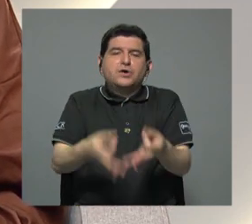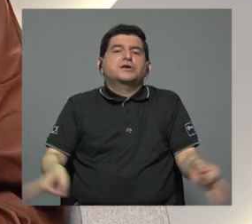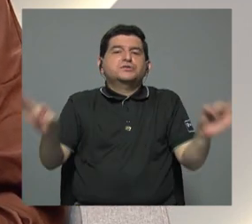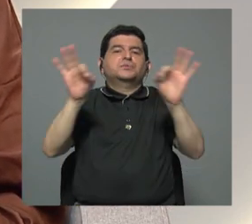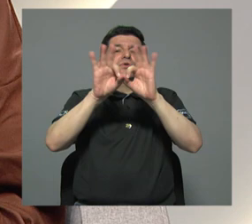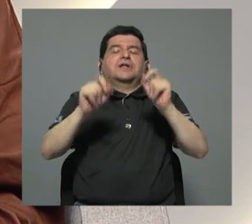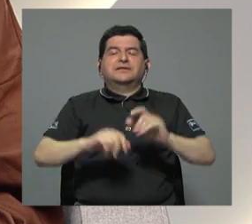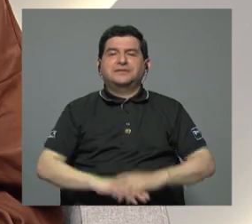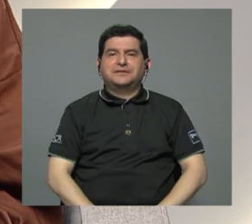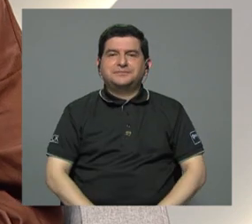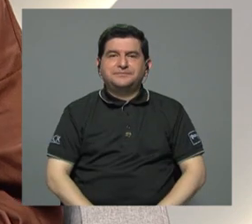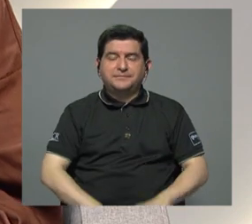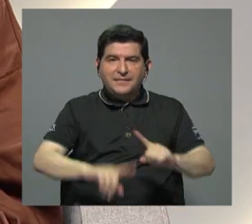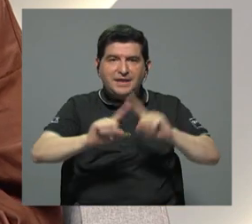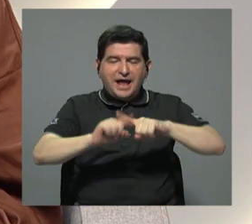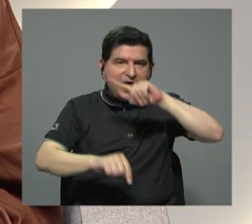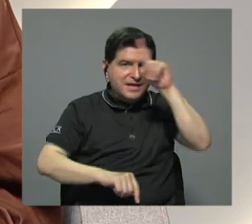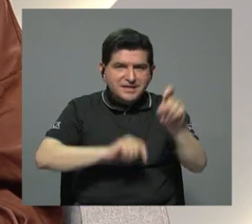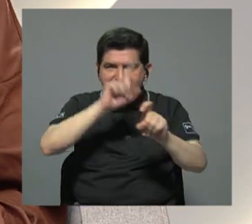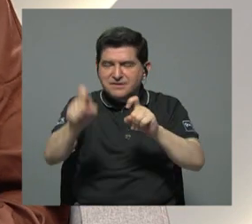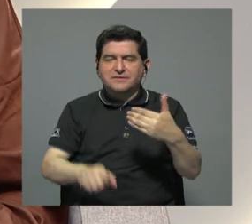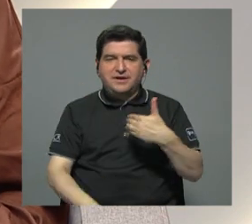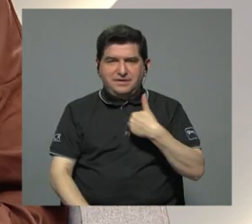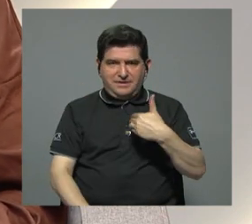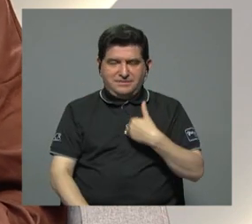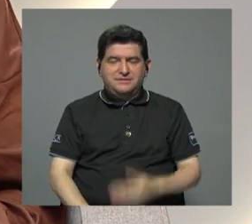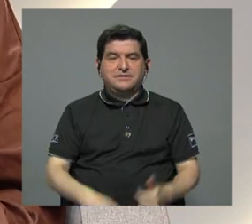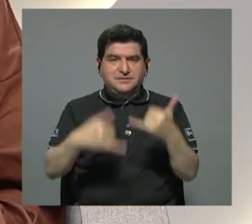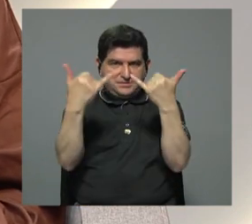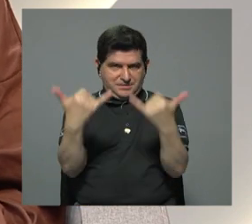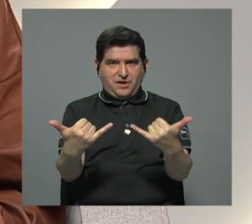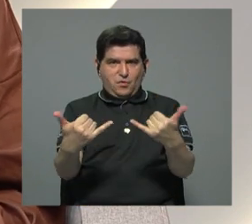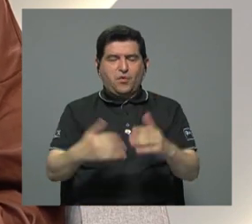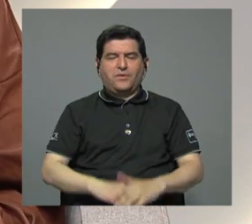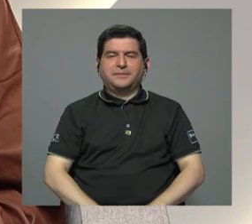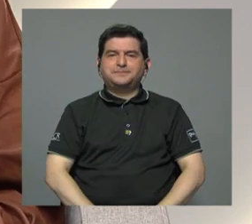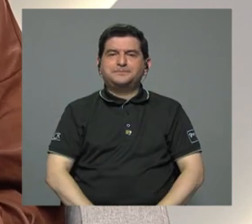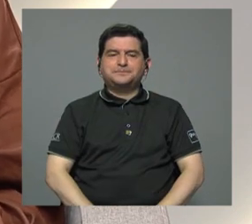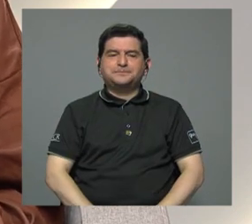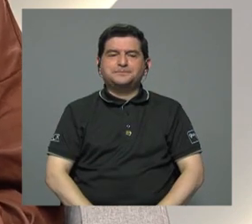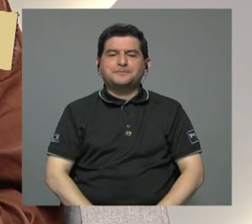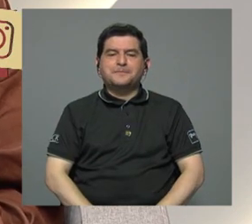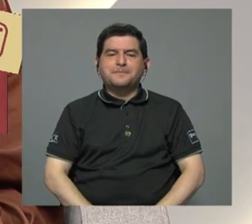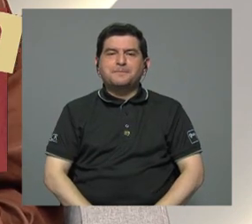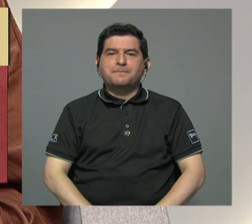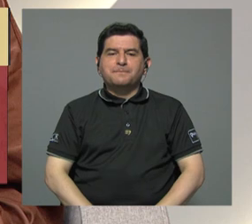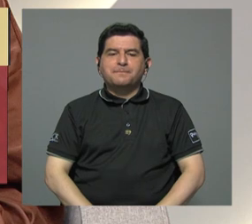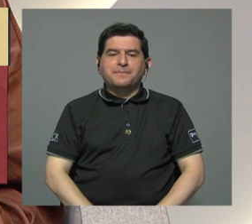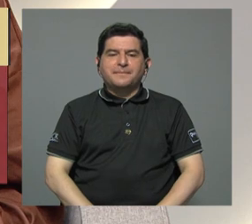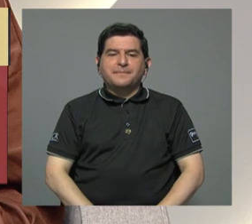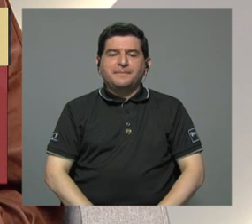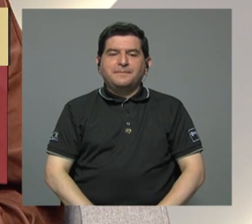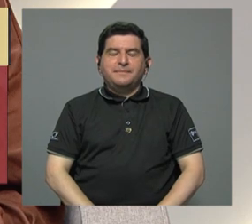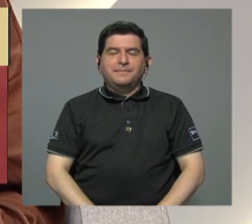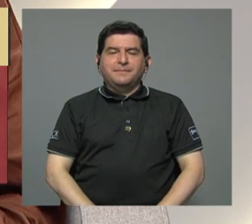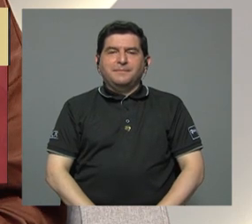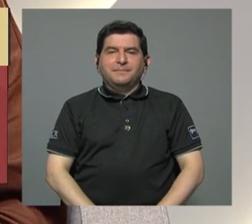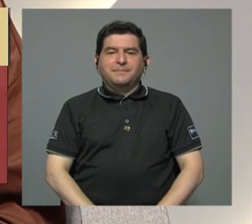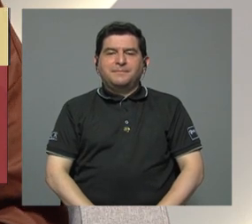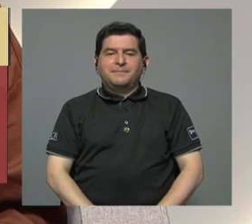porque hay varias preguntas que tenemos en este momento vamos a ver qué tienen que ver con